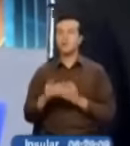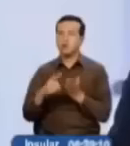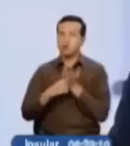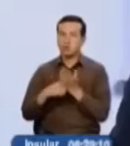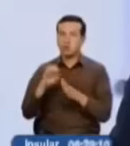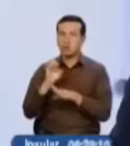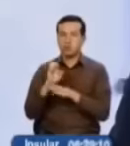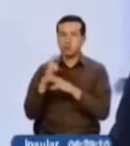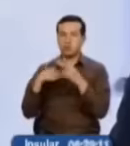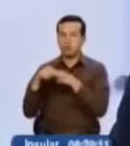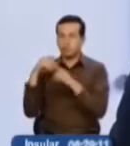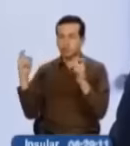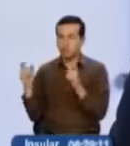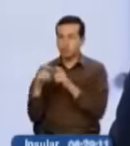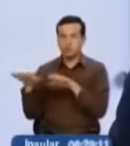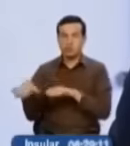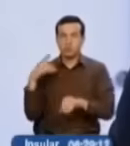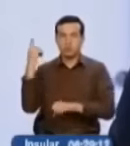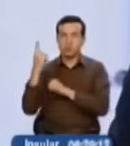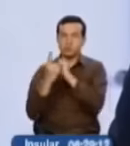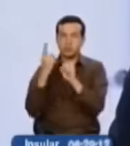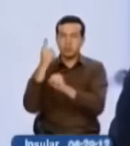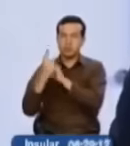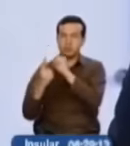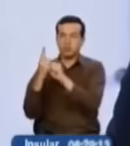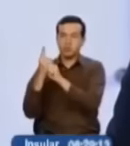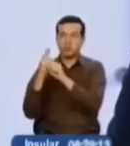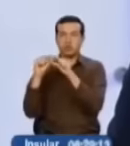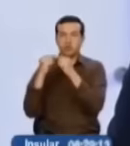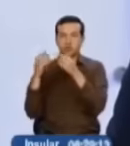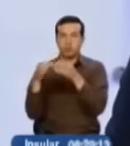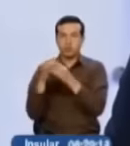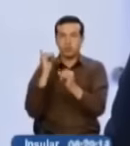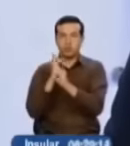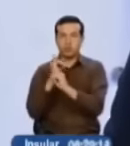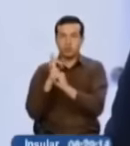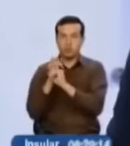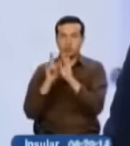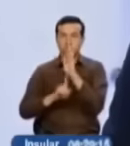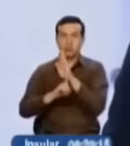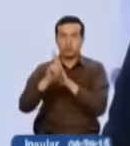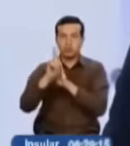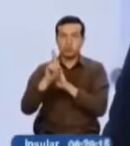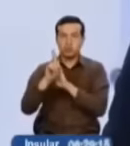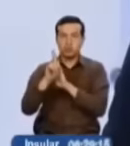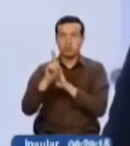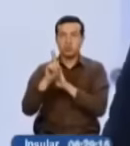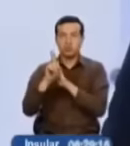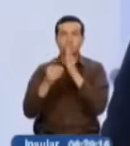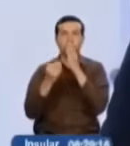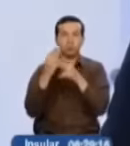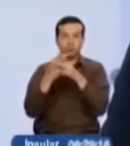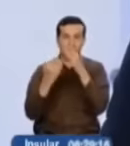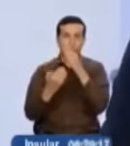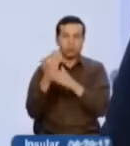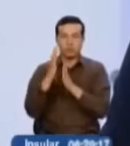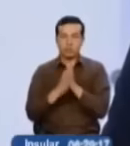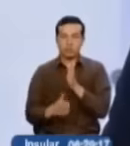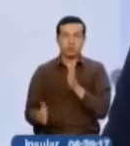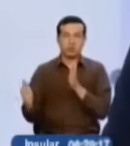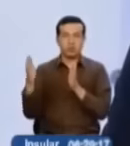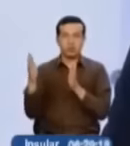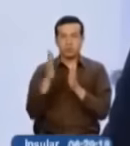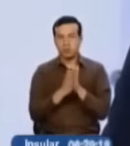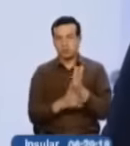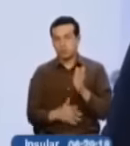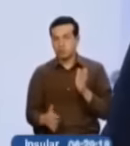Ecuatoriano de Microfinanzas es una actividad anual que la realiza la Red de Instituciones Financieras de Desarrollo, que ahora tiene este nuevo nombre, desde su inicio. En